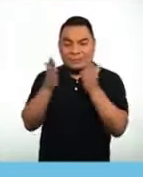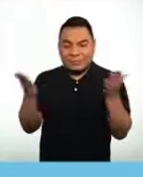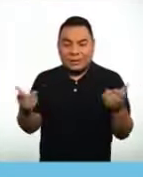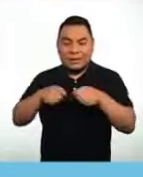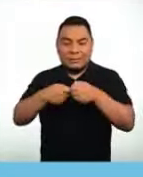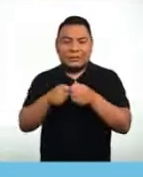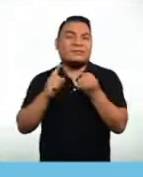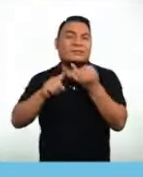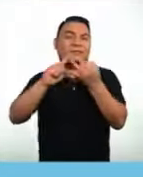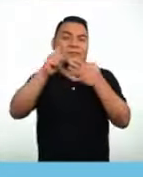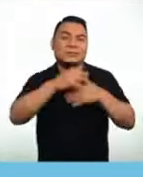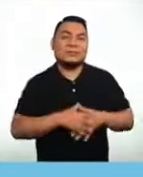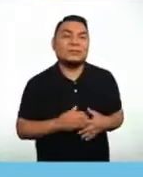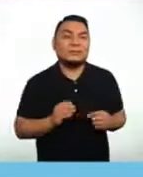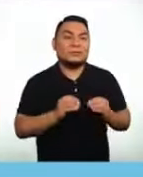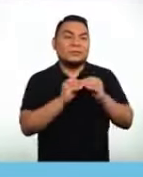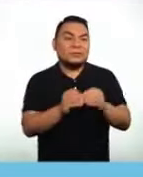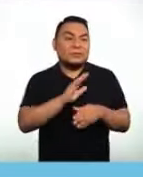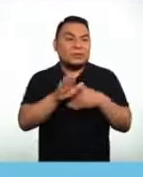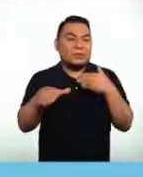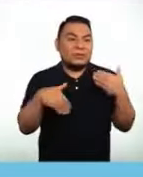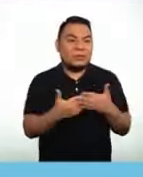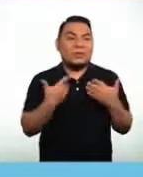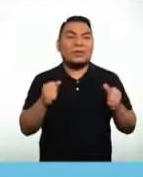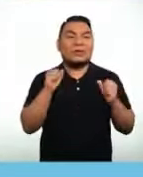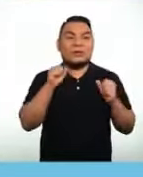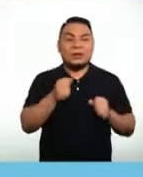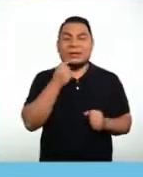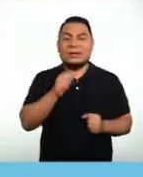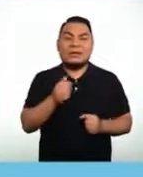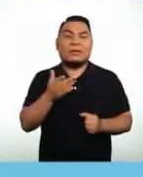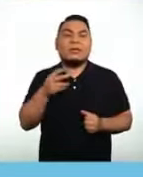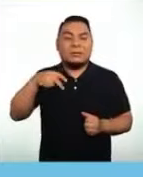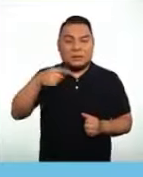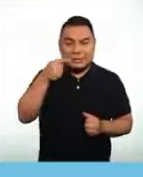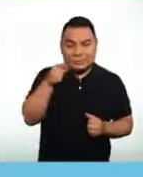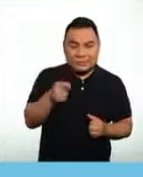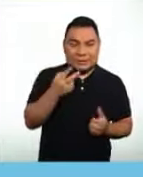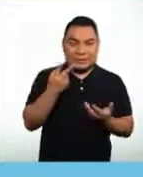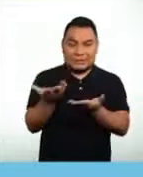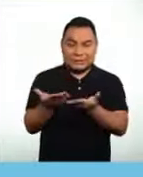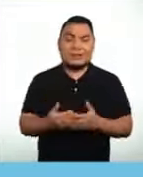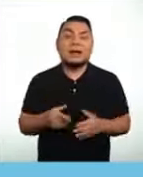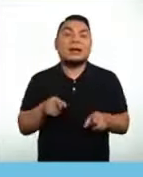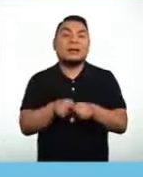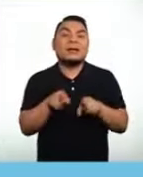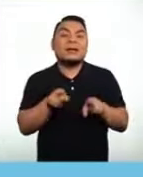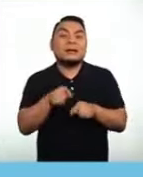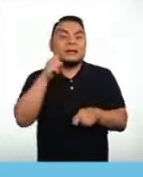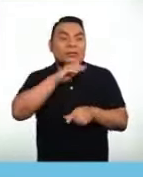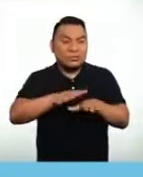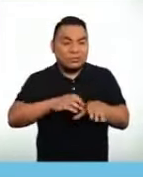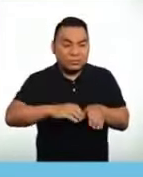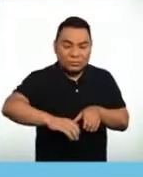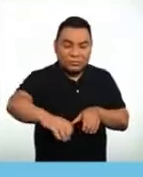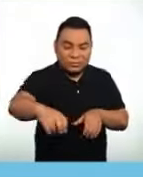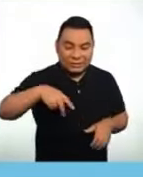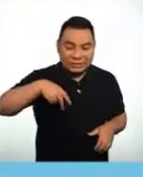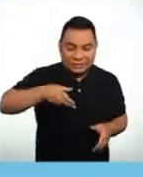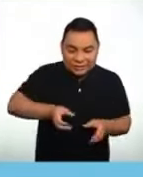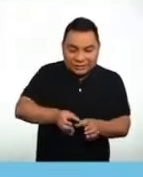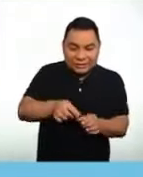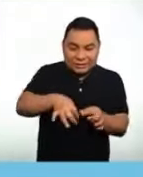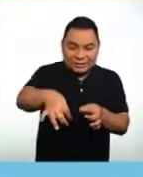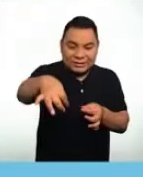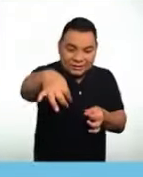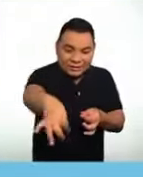periódico, plástico, etc., formando, delimitando un camino como este, o marcar los bordes